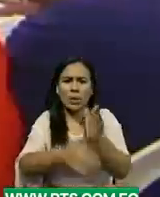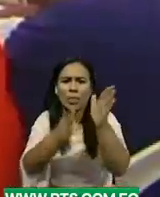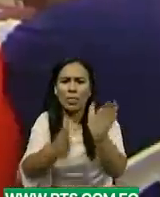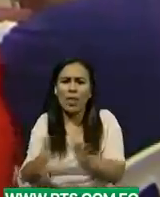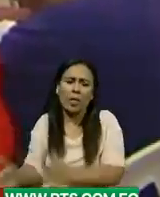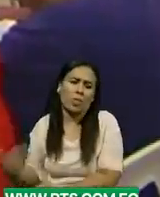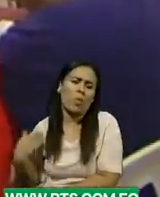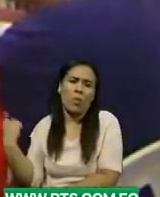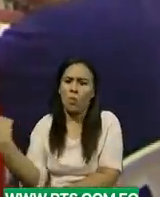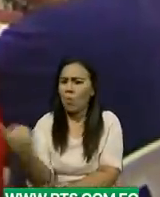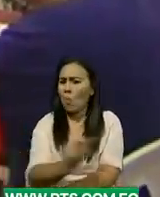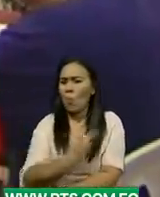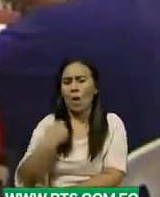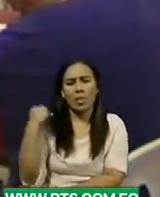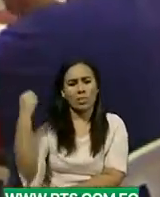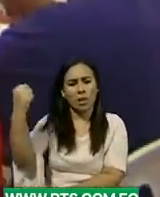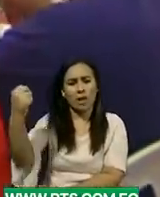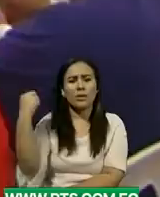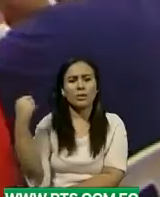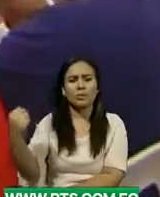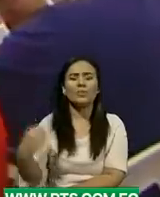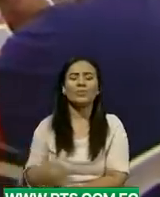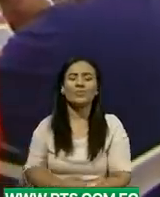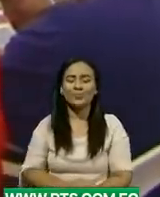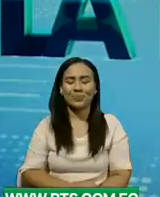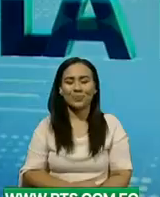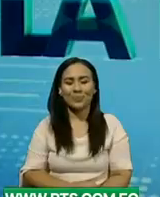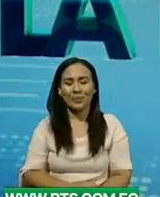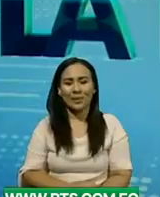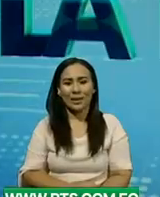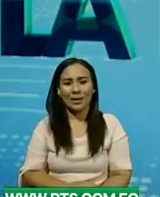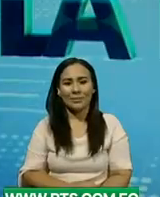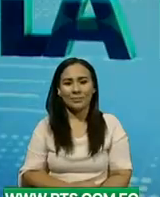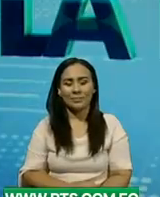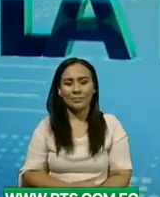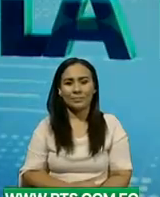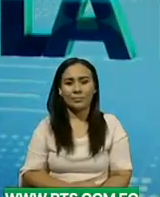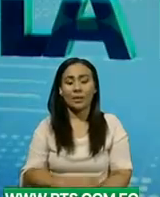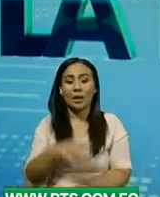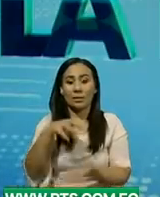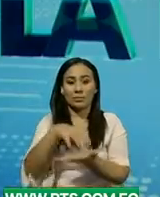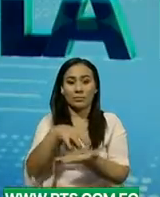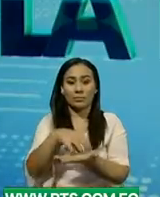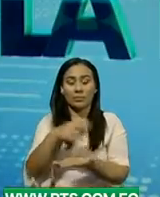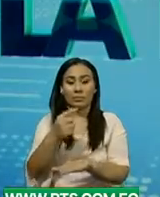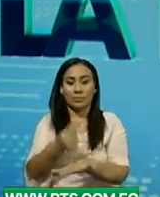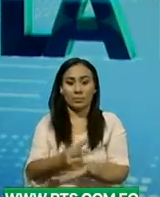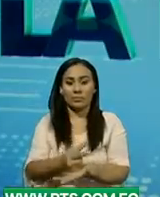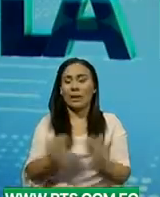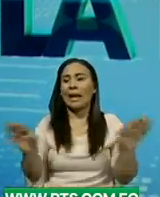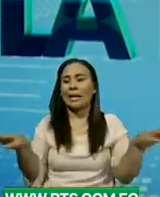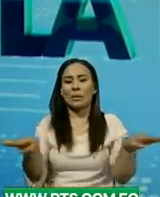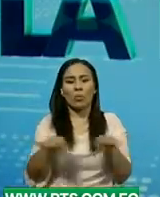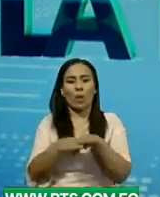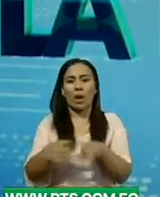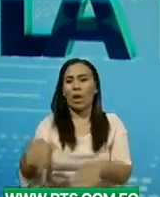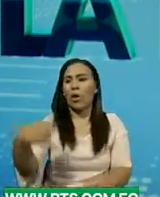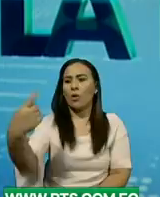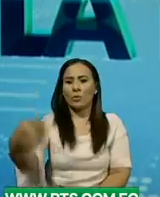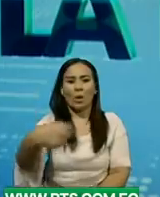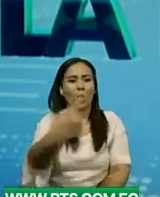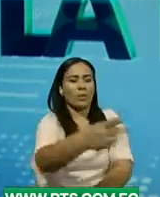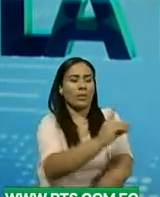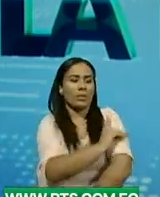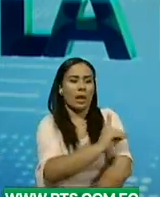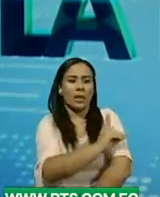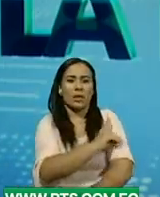ciudadanos. Informó José Morales. En la provincia del Guayas, al igual que en las demás delegaciones